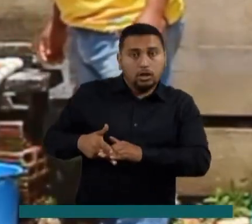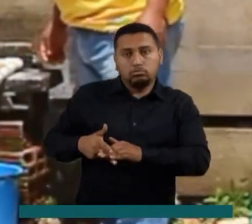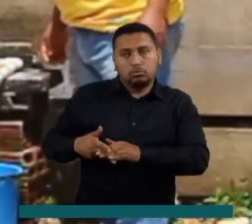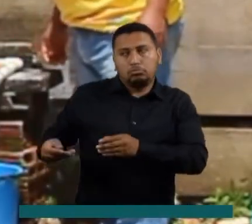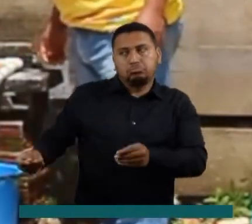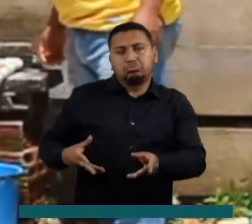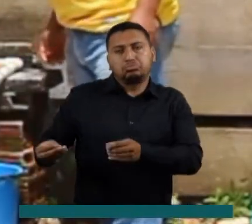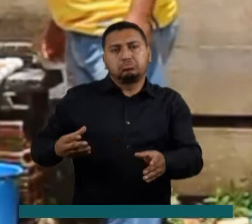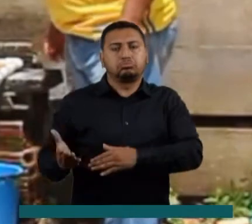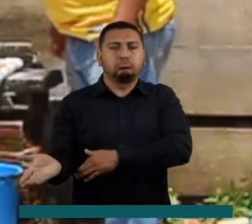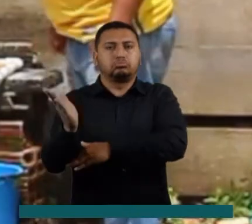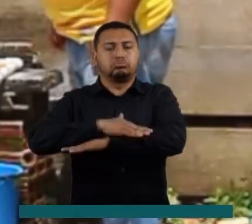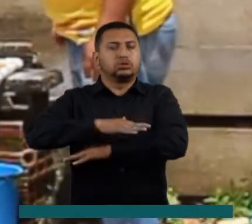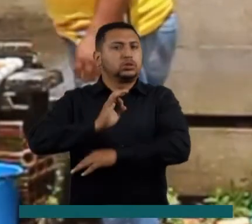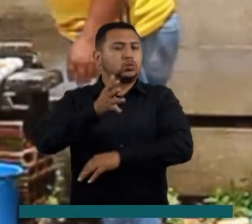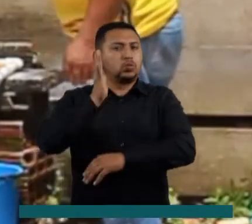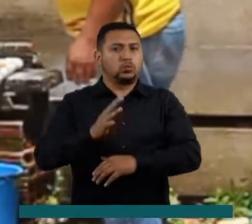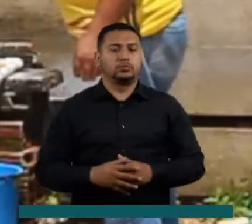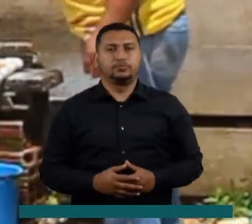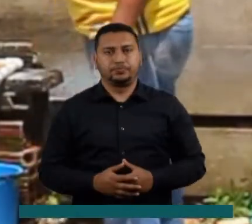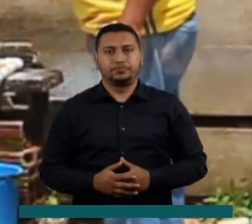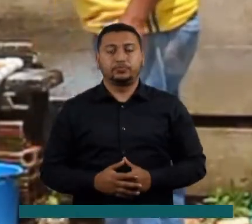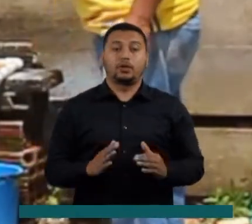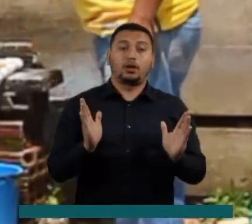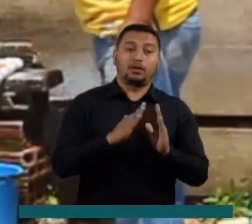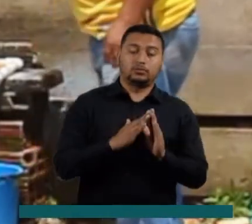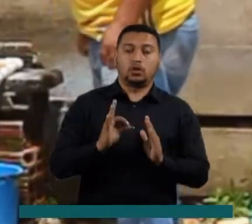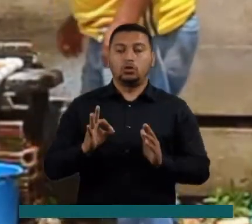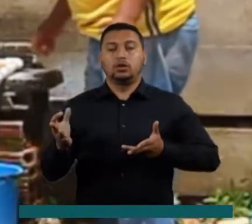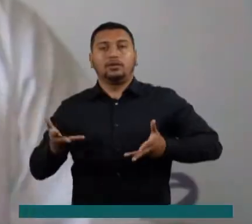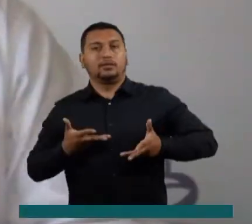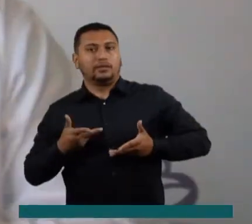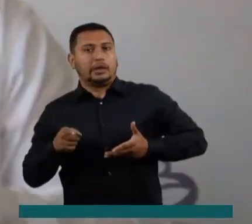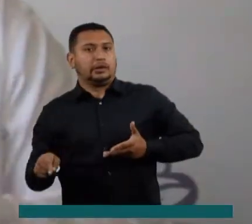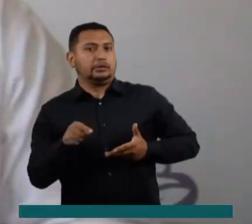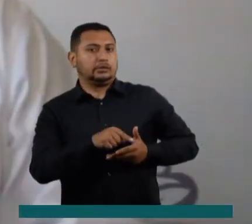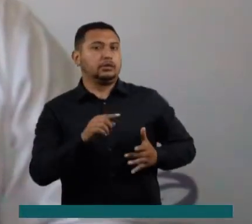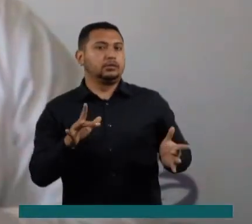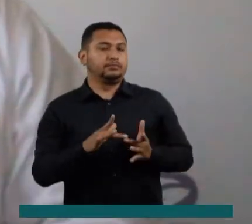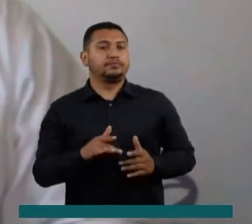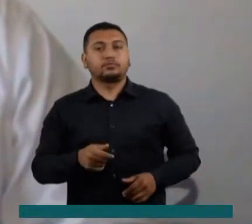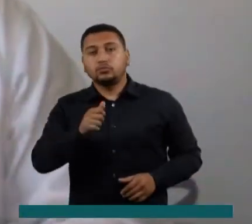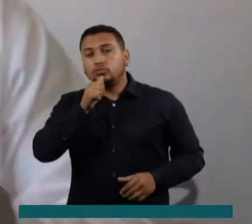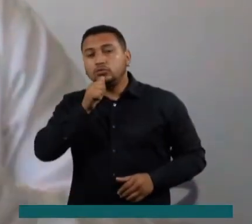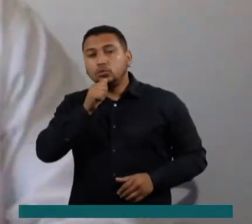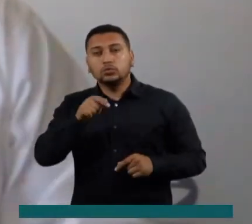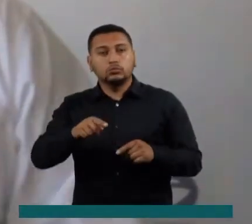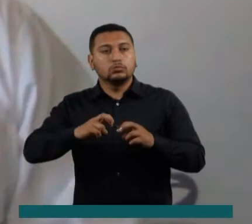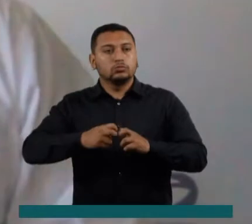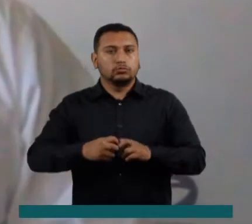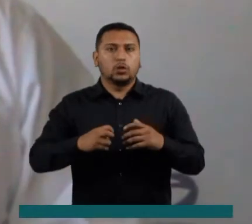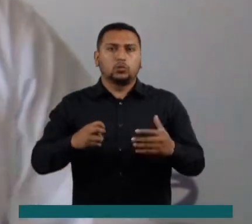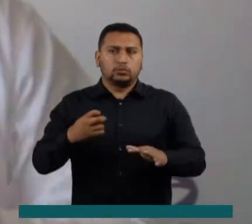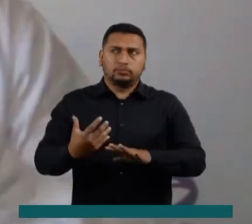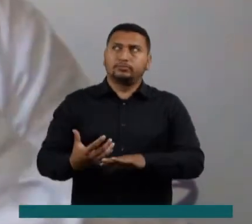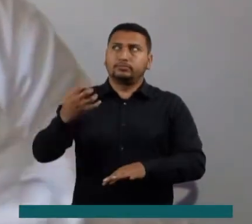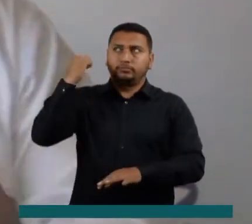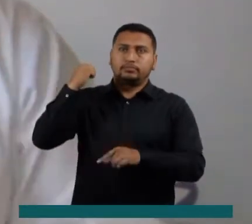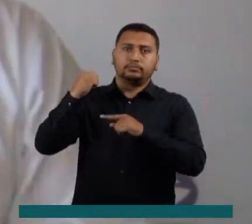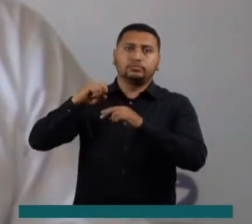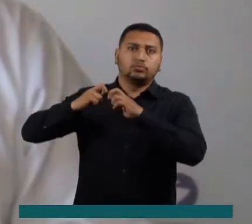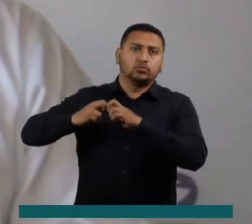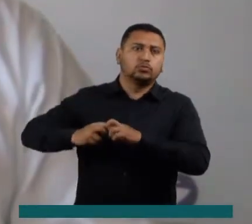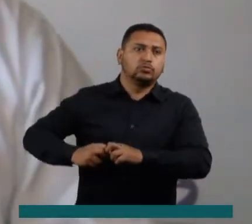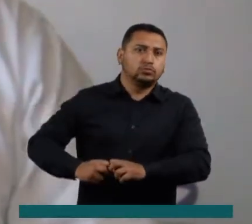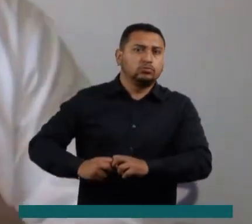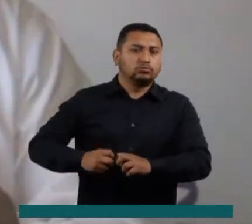óptima en sus hogares y también en los locales comerciales. El problema de agua en la capital del Putumayo es un problema